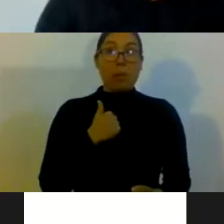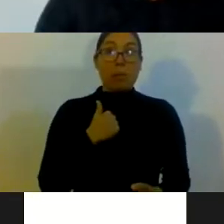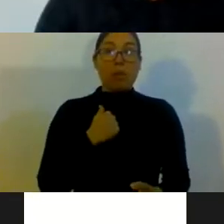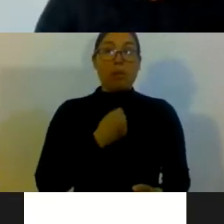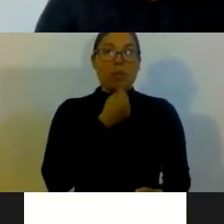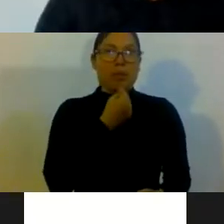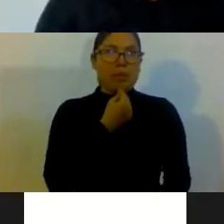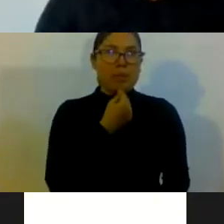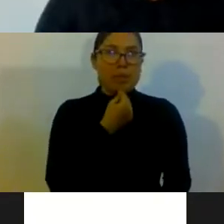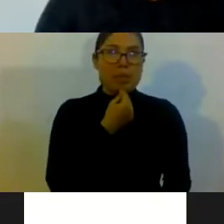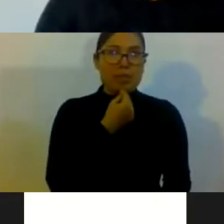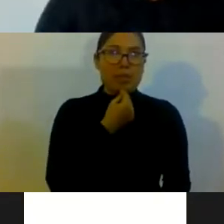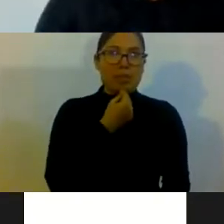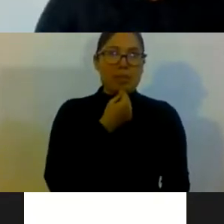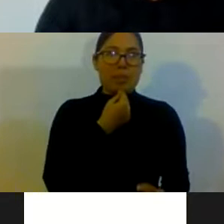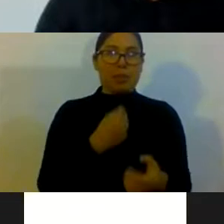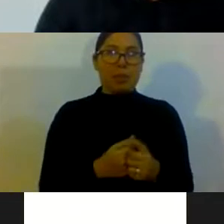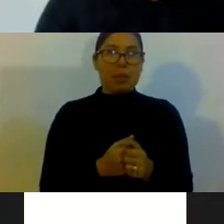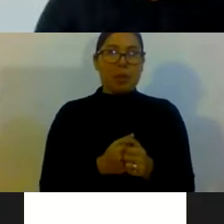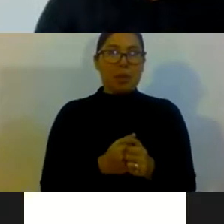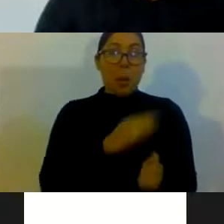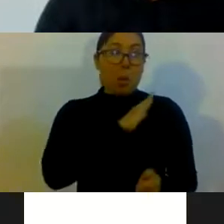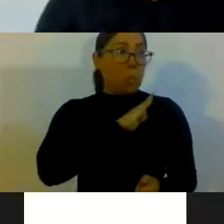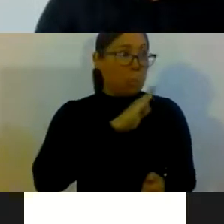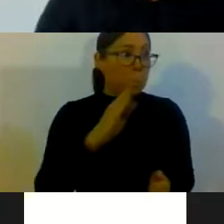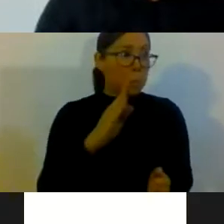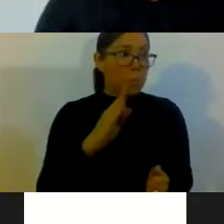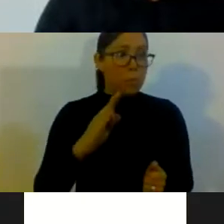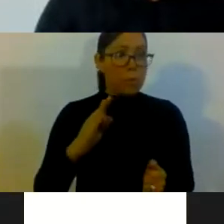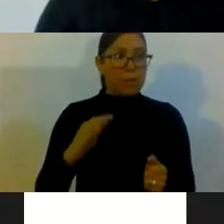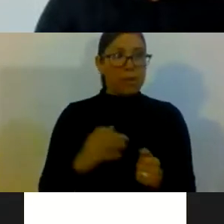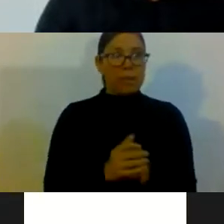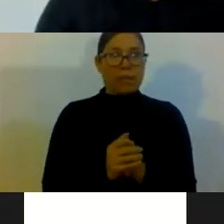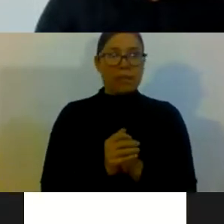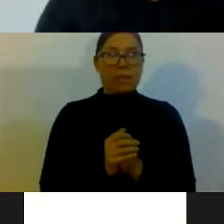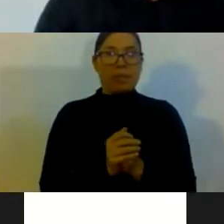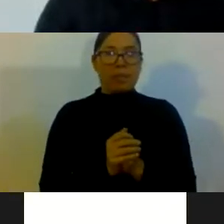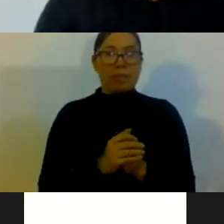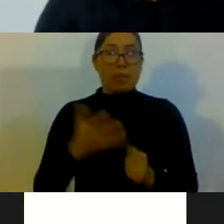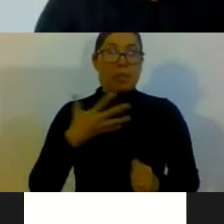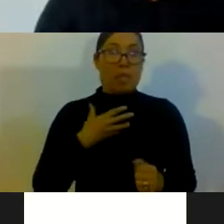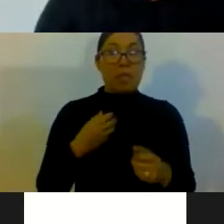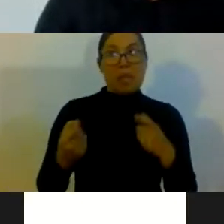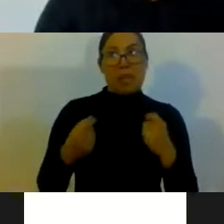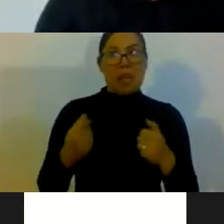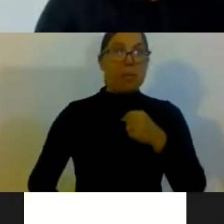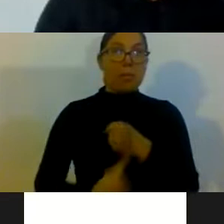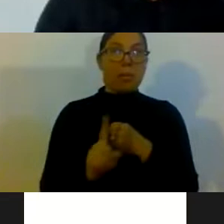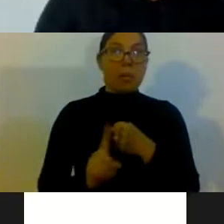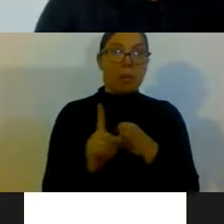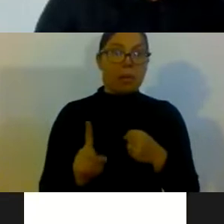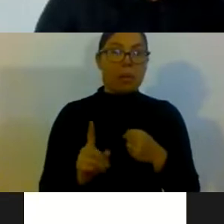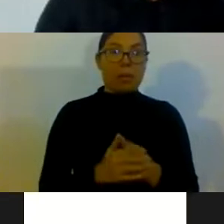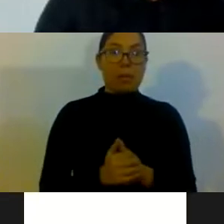sí tenía muchas dudas acerca de cómo tengo que educar a mi niño sexualmente. Y más que nada, pues prevenir de que